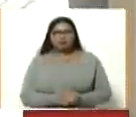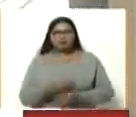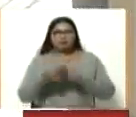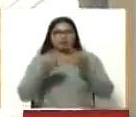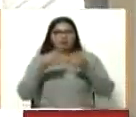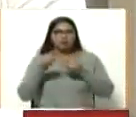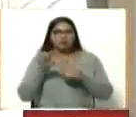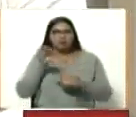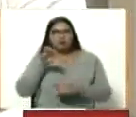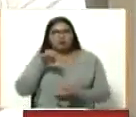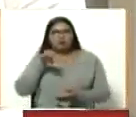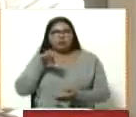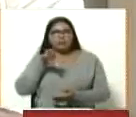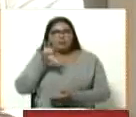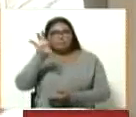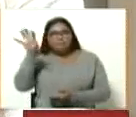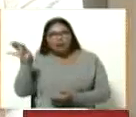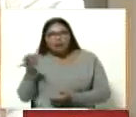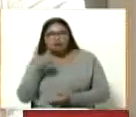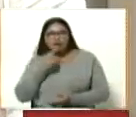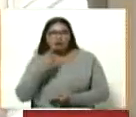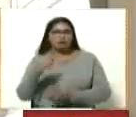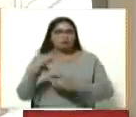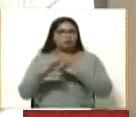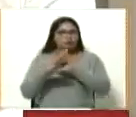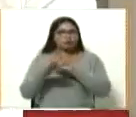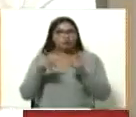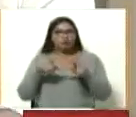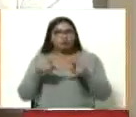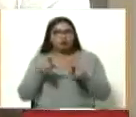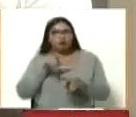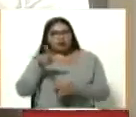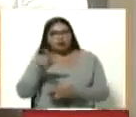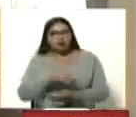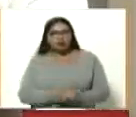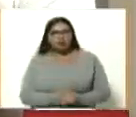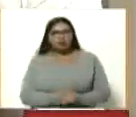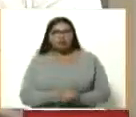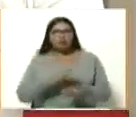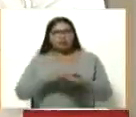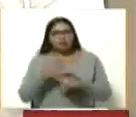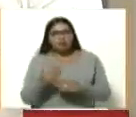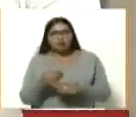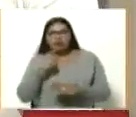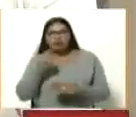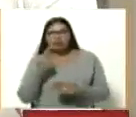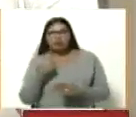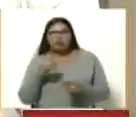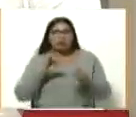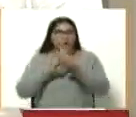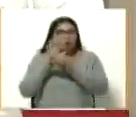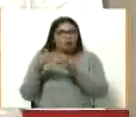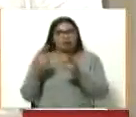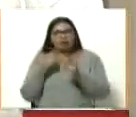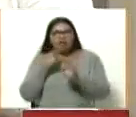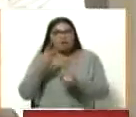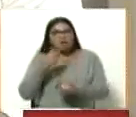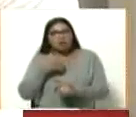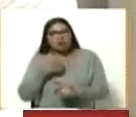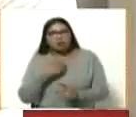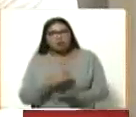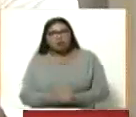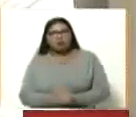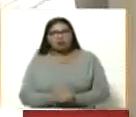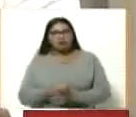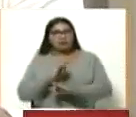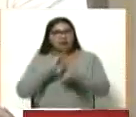otros países que le negaron el espacio aéreo, producto también y con la excusa del tema del COVID y todo esto, pues para ahí ya lo